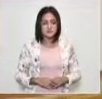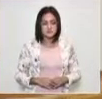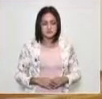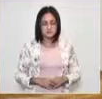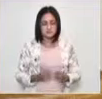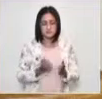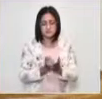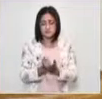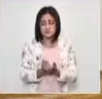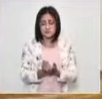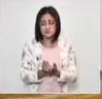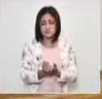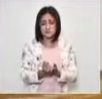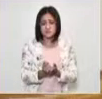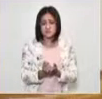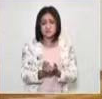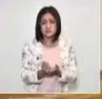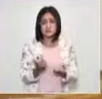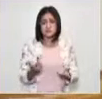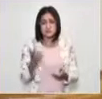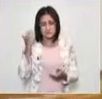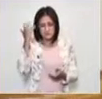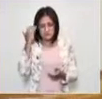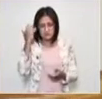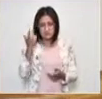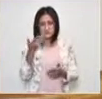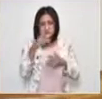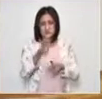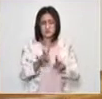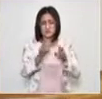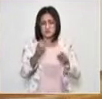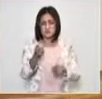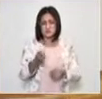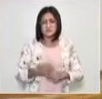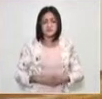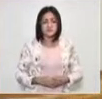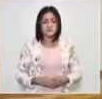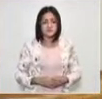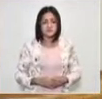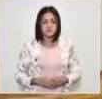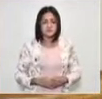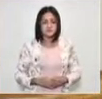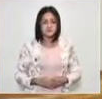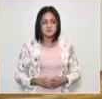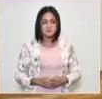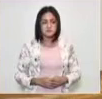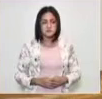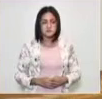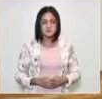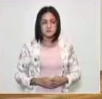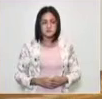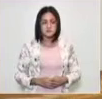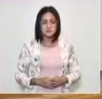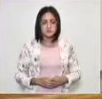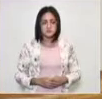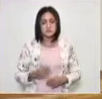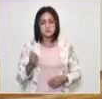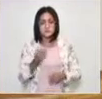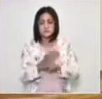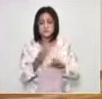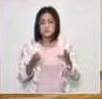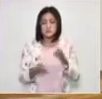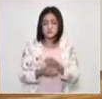La decisión de reflexionar sobre este tema. Por lo demás,